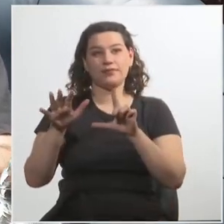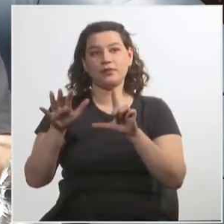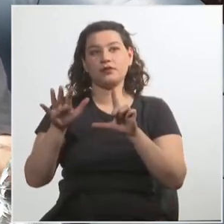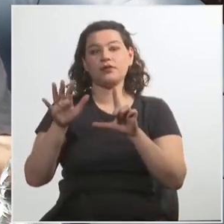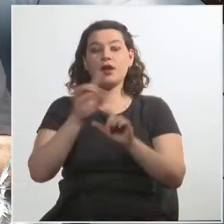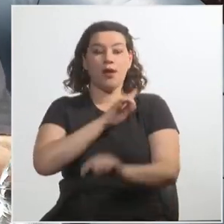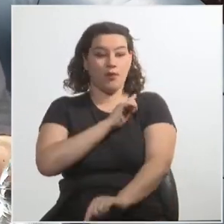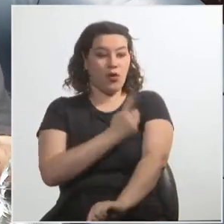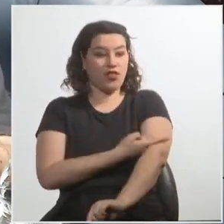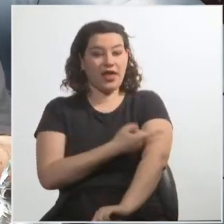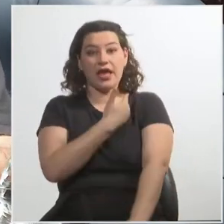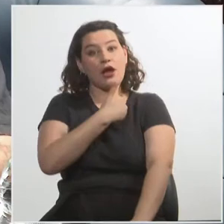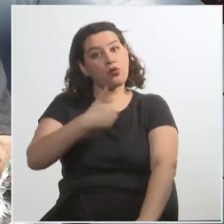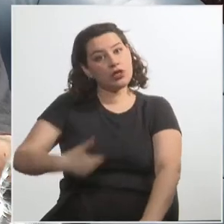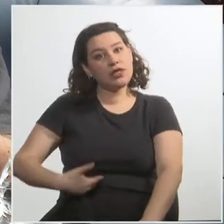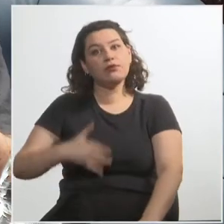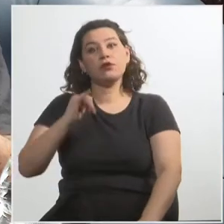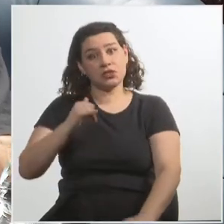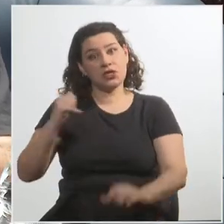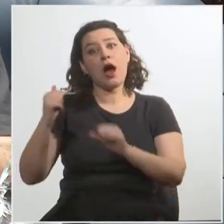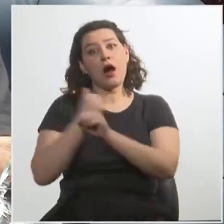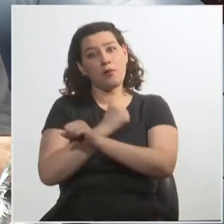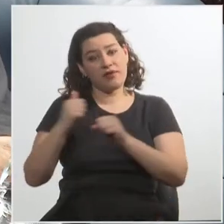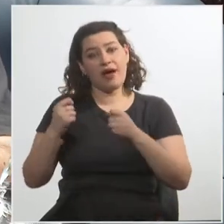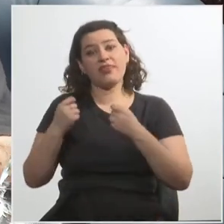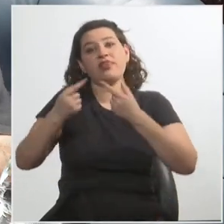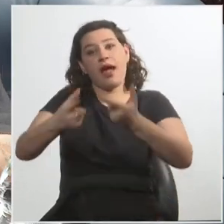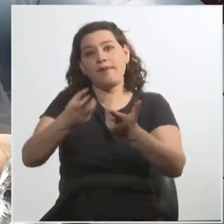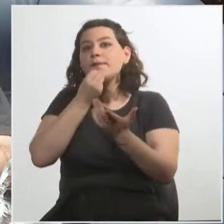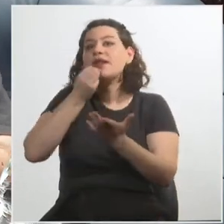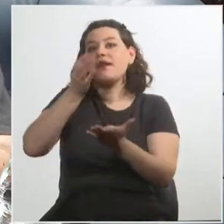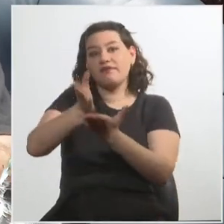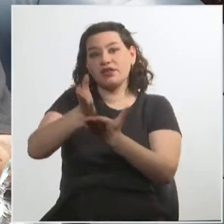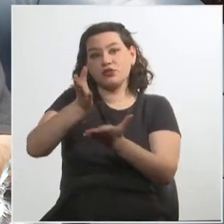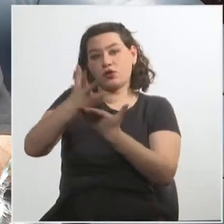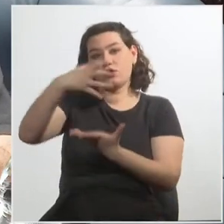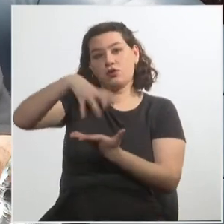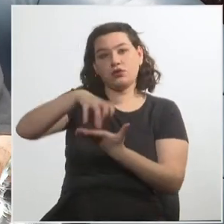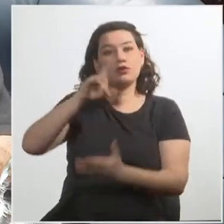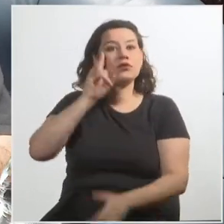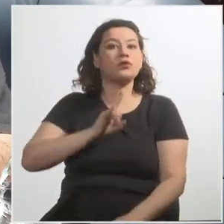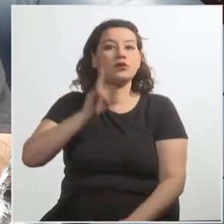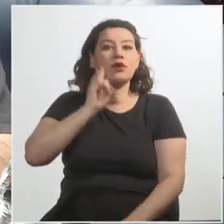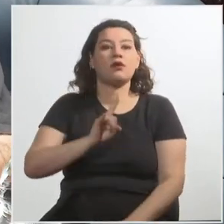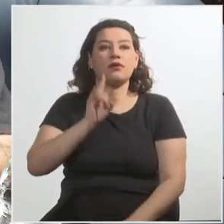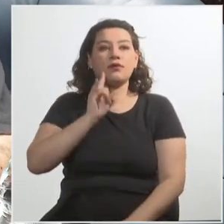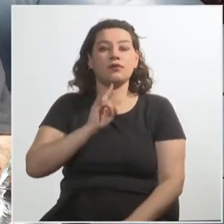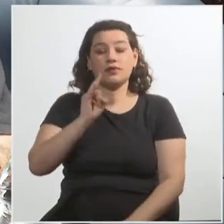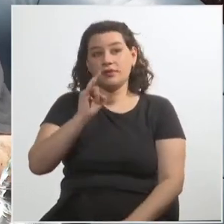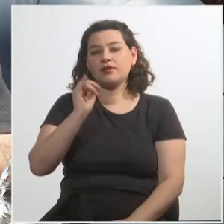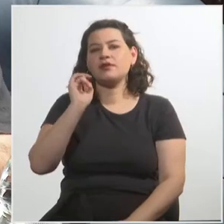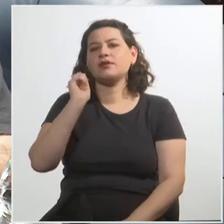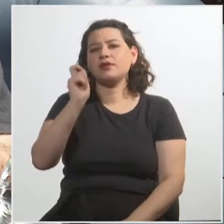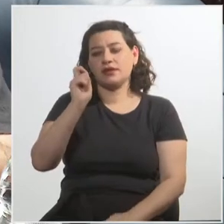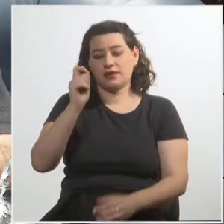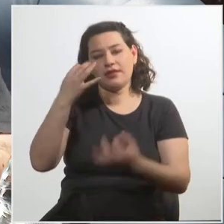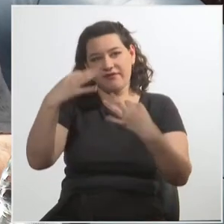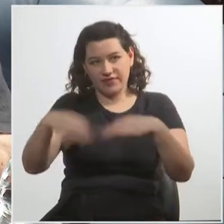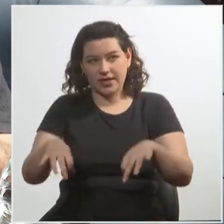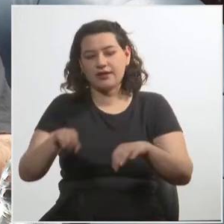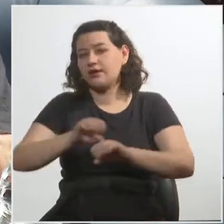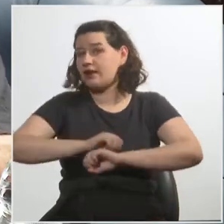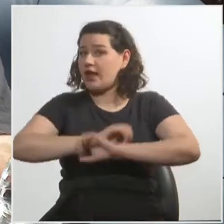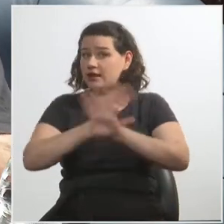el poder ejecutivo el que aprueba los beneficios con los titulares del fondo y en los titulares del fondo está bien que